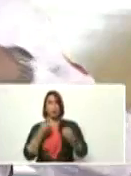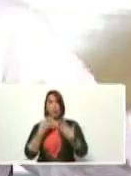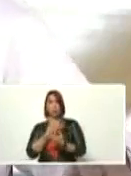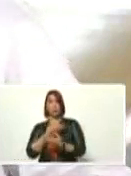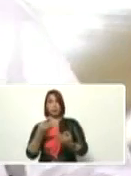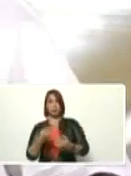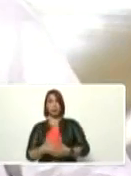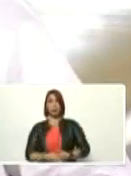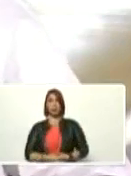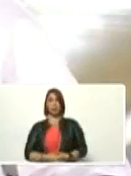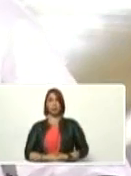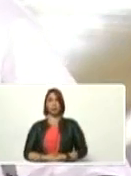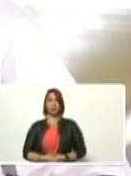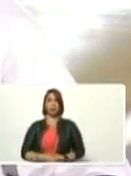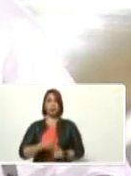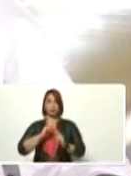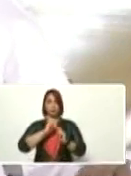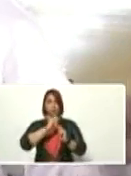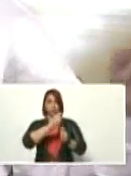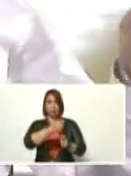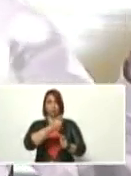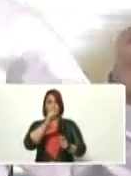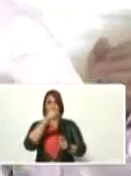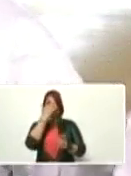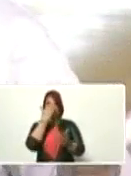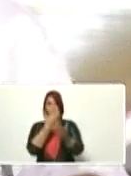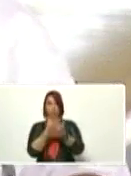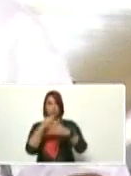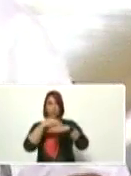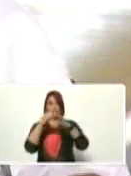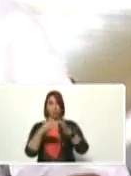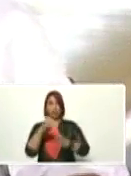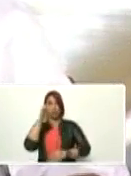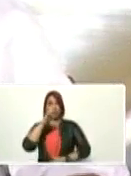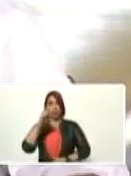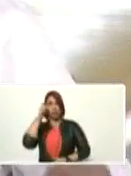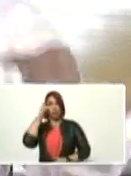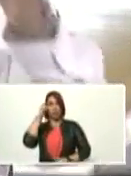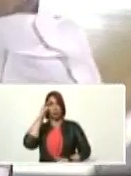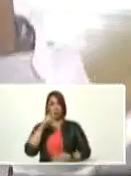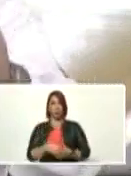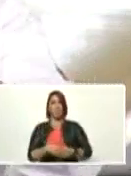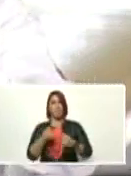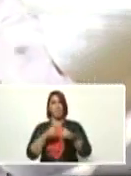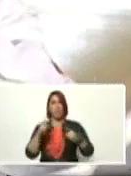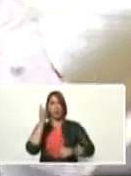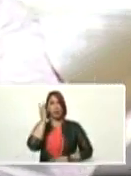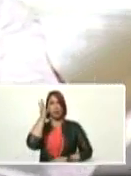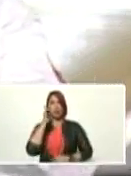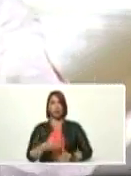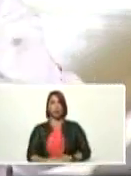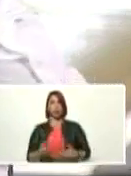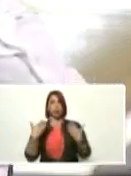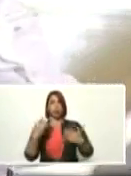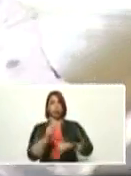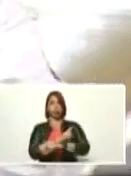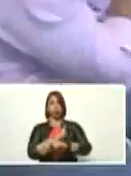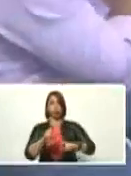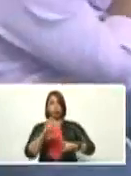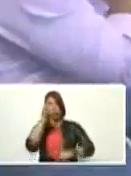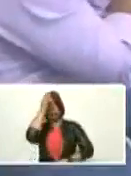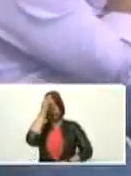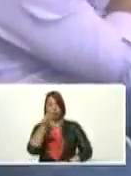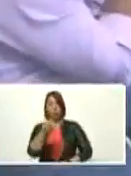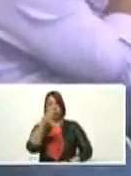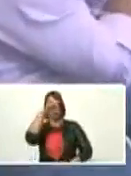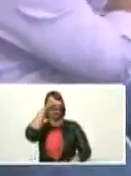muy bien. Y encargo también ante ustedes al ministro Ernesto Villegas para la creación inmediata de un Consejo